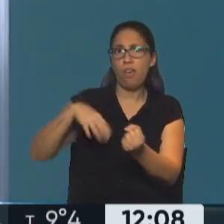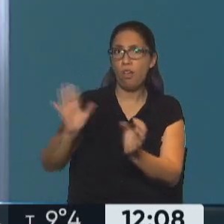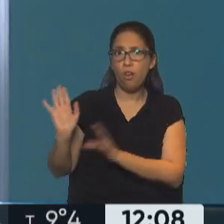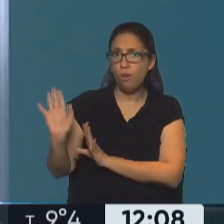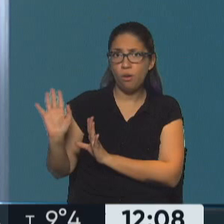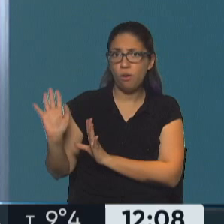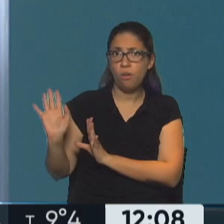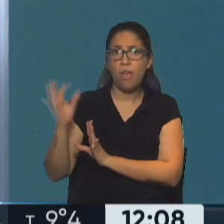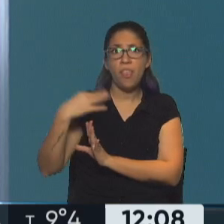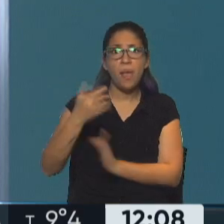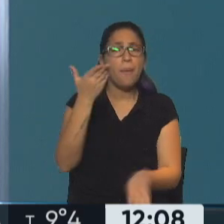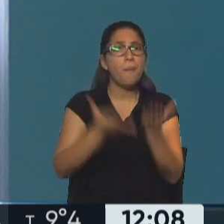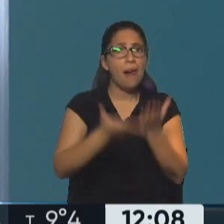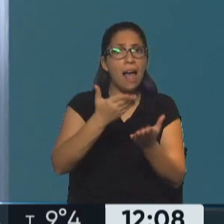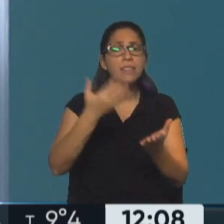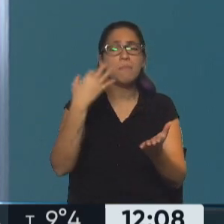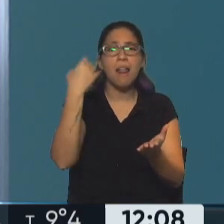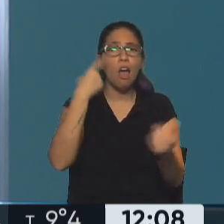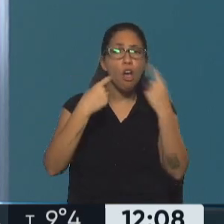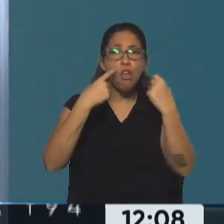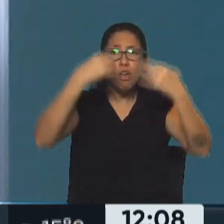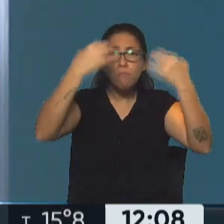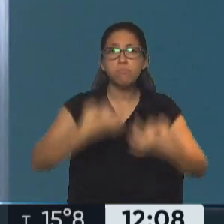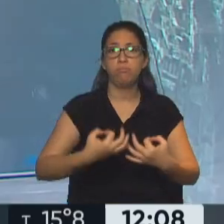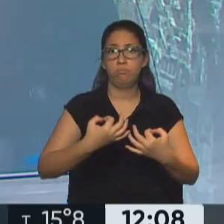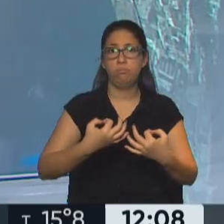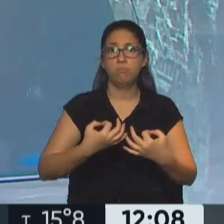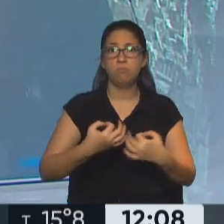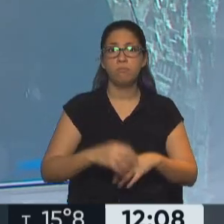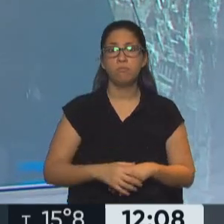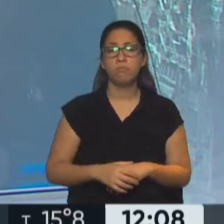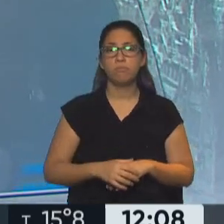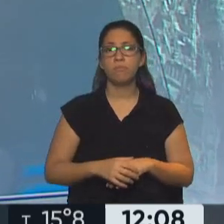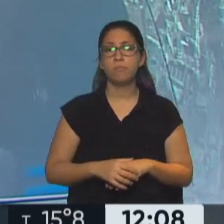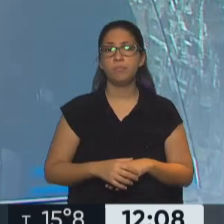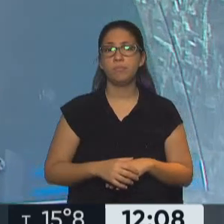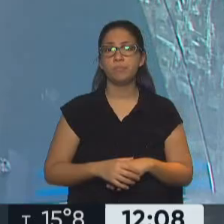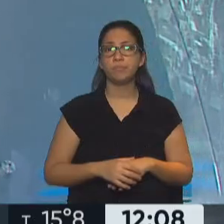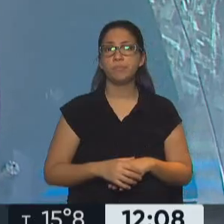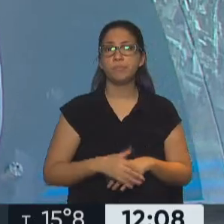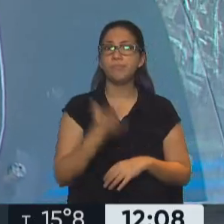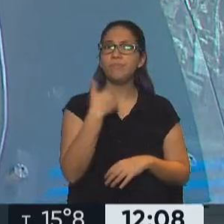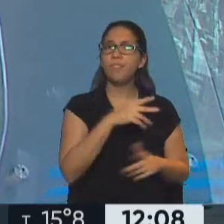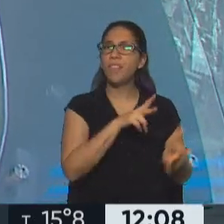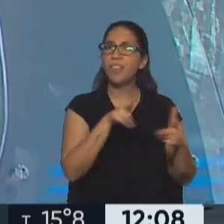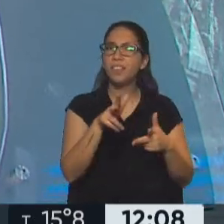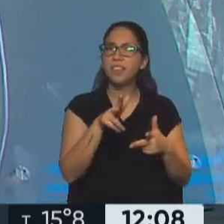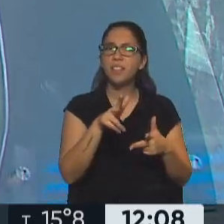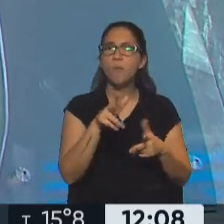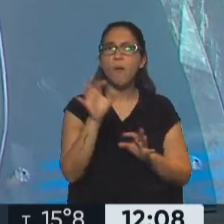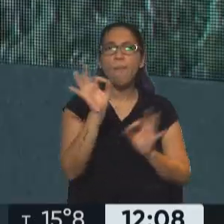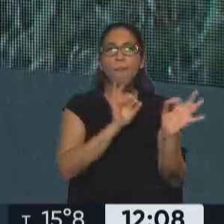haya balanzas en los puertos para controlar el traslado de la cosecha. Recién Datelis nos daba un panorama técnico de la